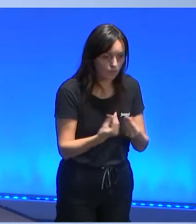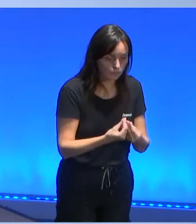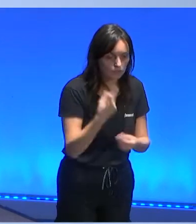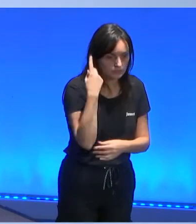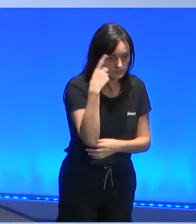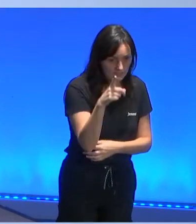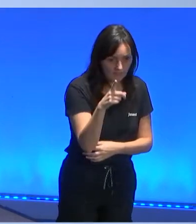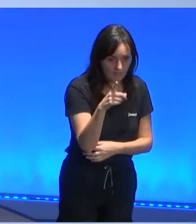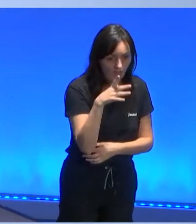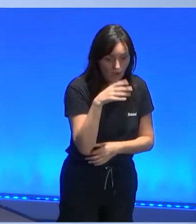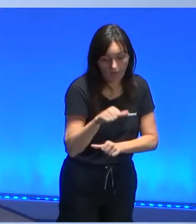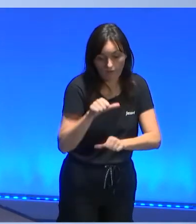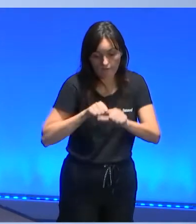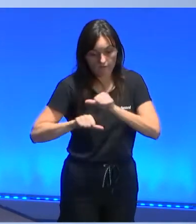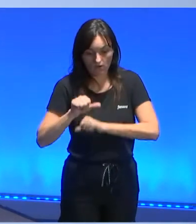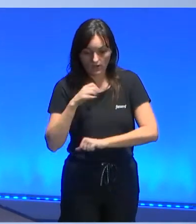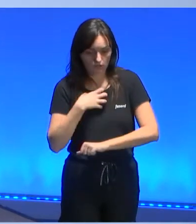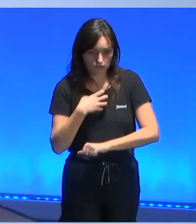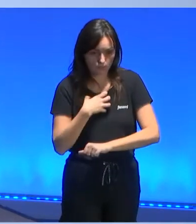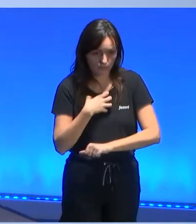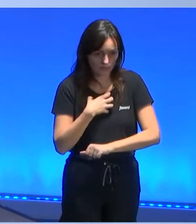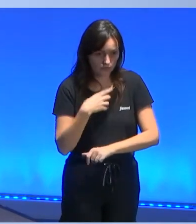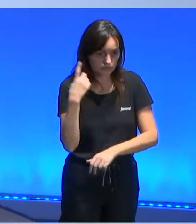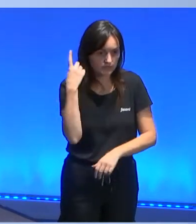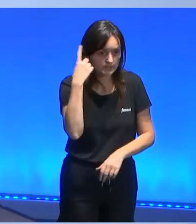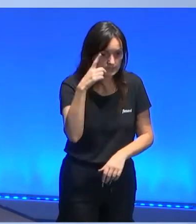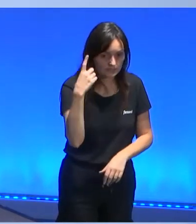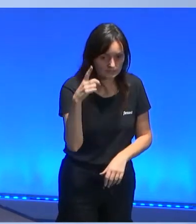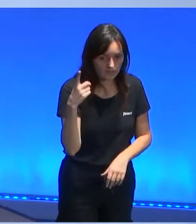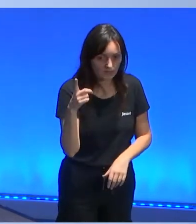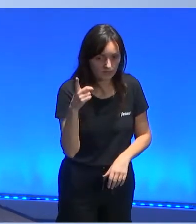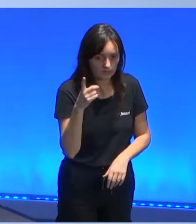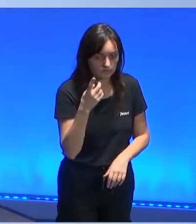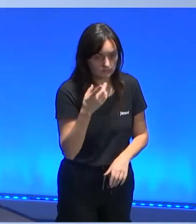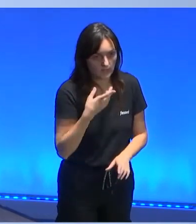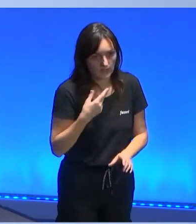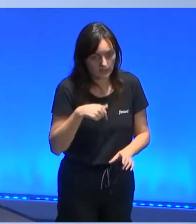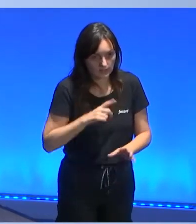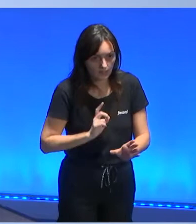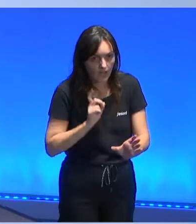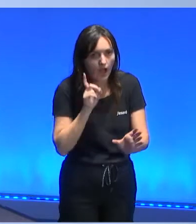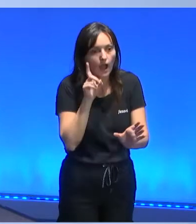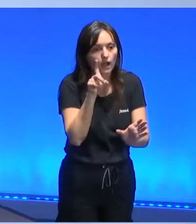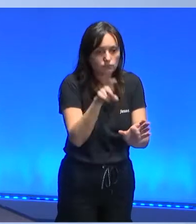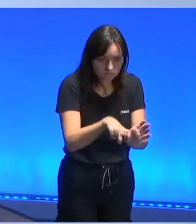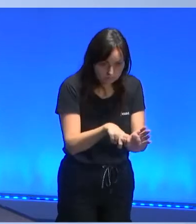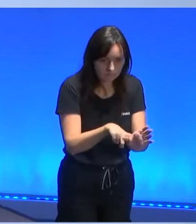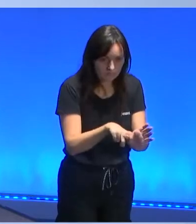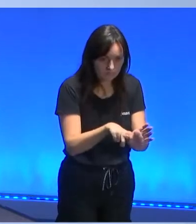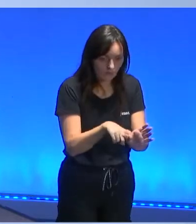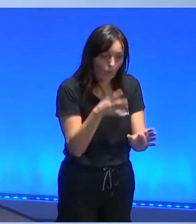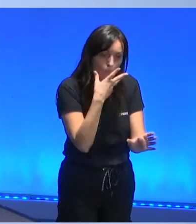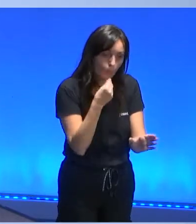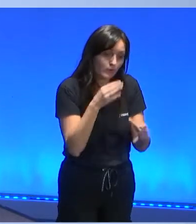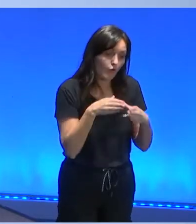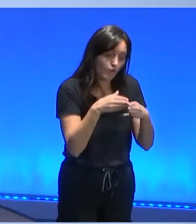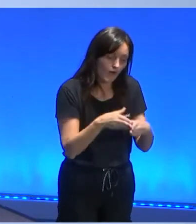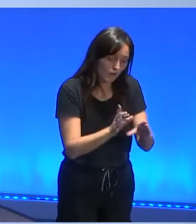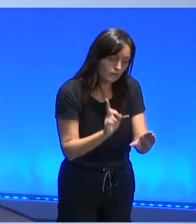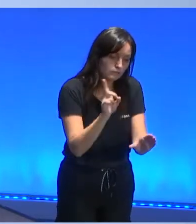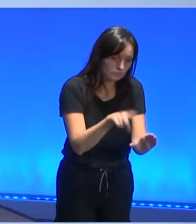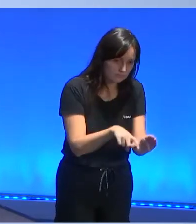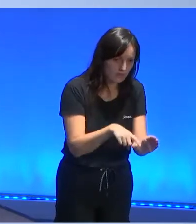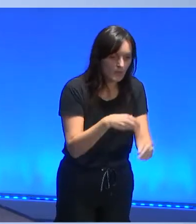que no tiene retroceso, y quienes os habéis subido a este bonito barco para ir haciendo